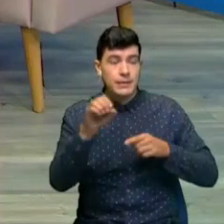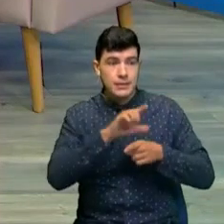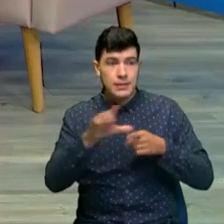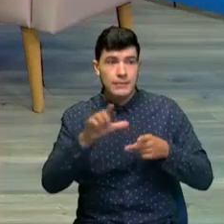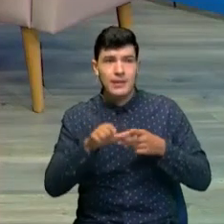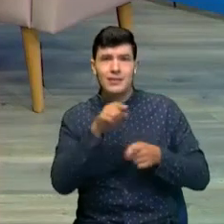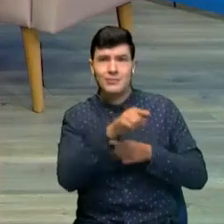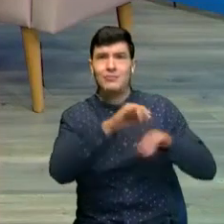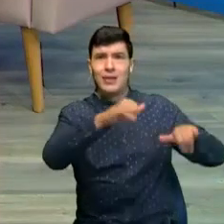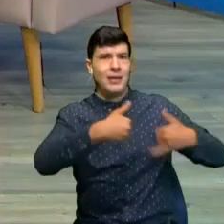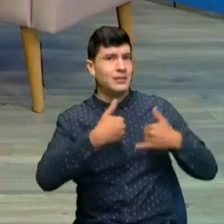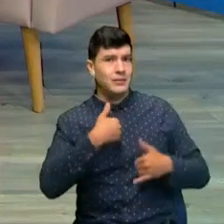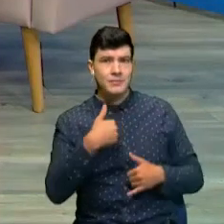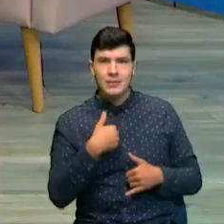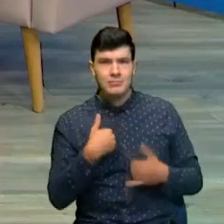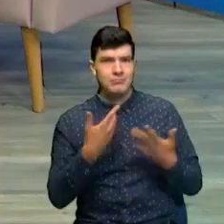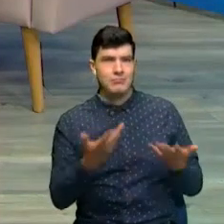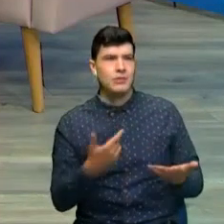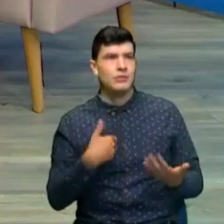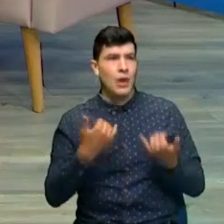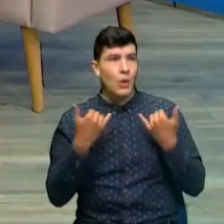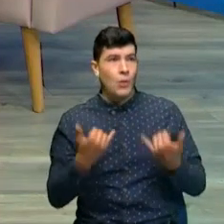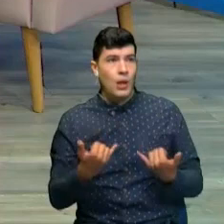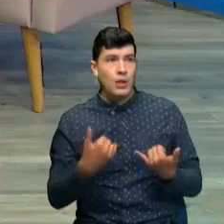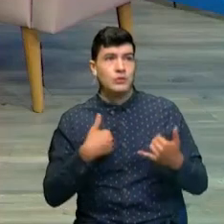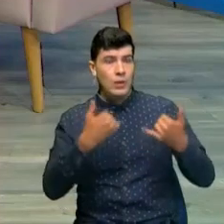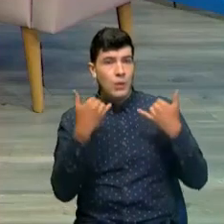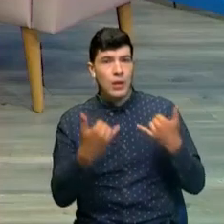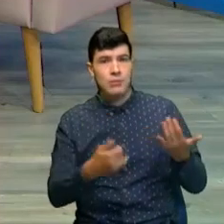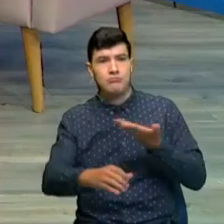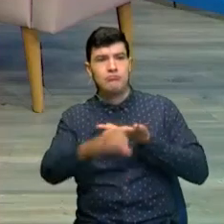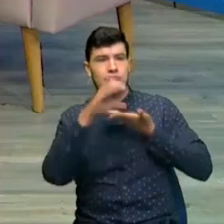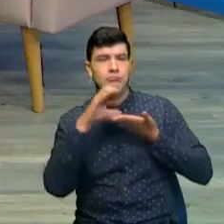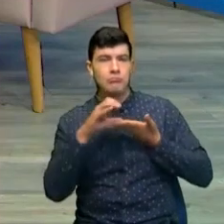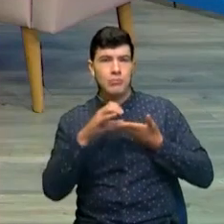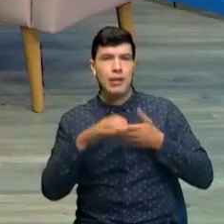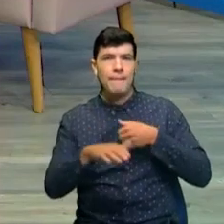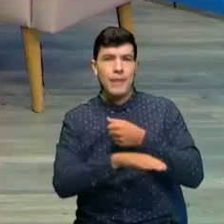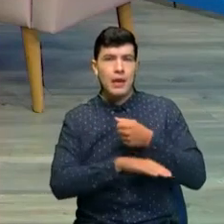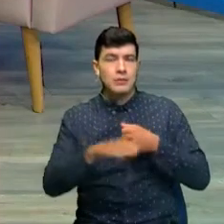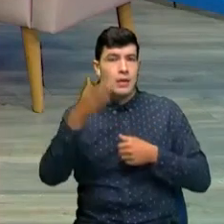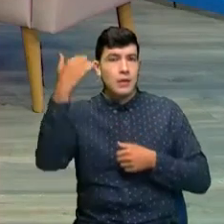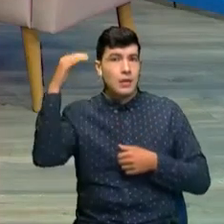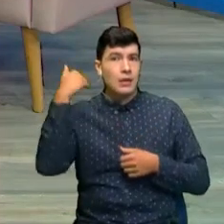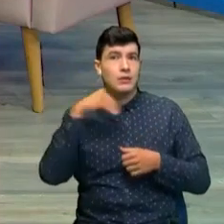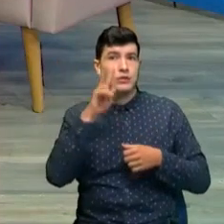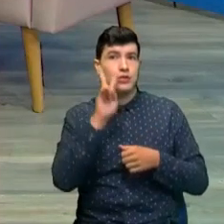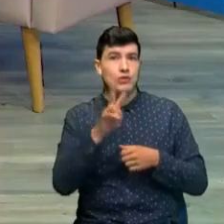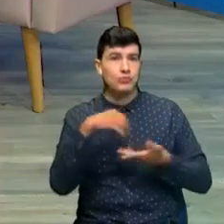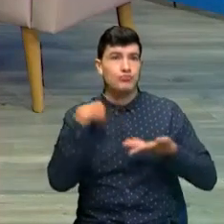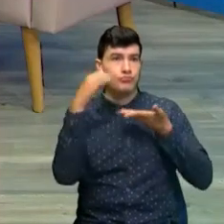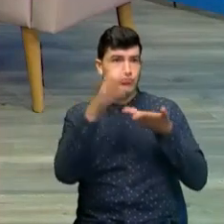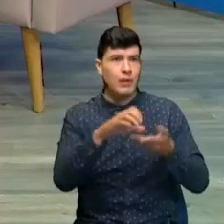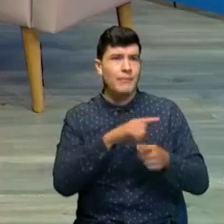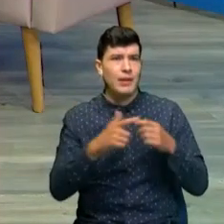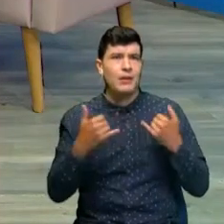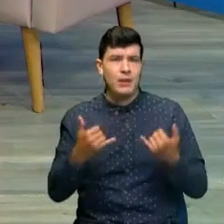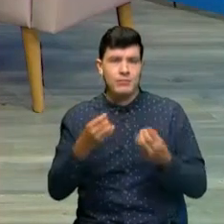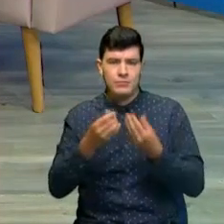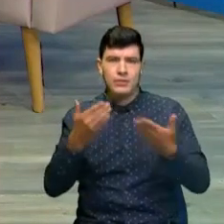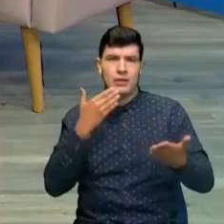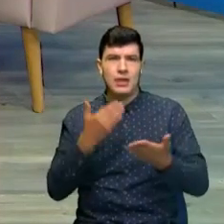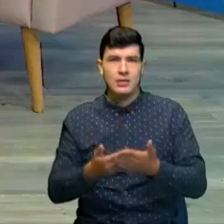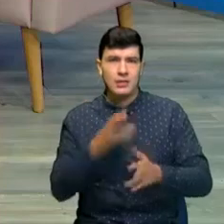me engañaron y estoy recibiendo el mínimo y la base de mi pensión. Eran más de 2 salarios mínimos. Gracias, Elizabeth